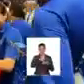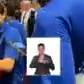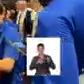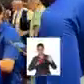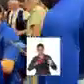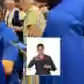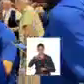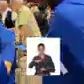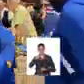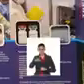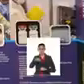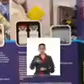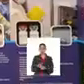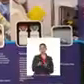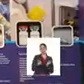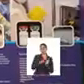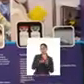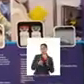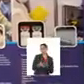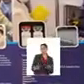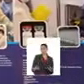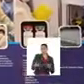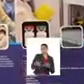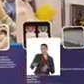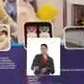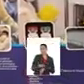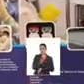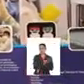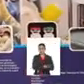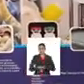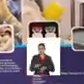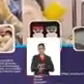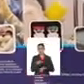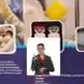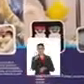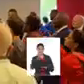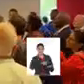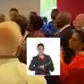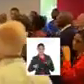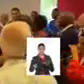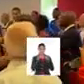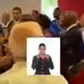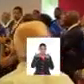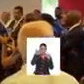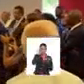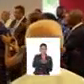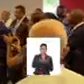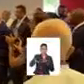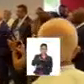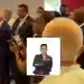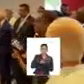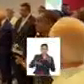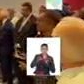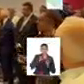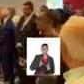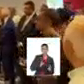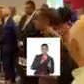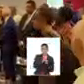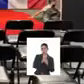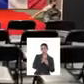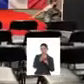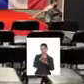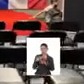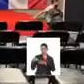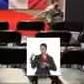París 2024. Durante las 3 semanas del magno evento, la casa acogerá encuentros con personalidades cubanas de diferentes